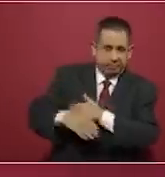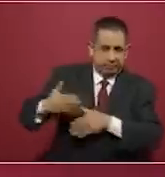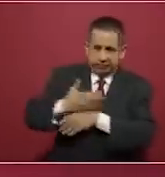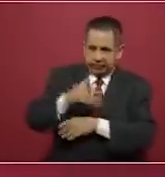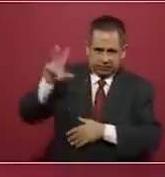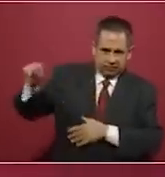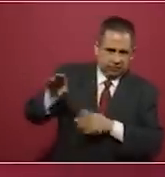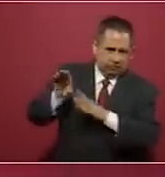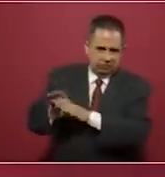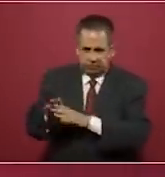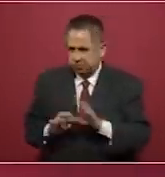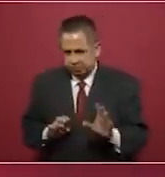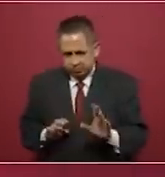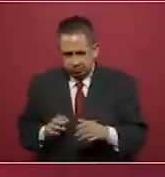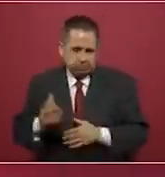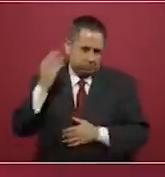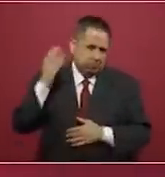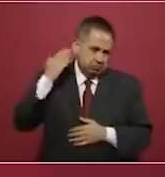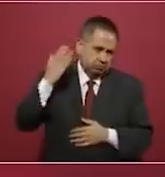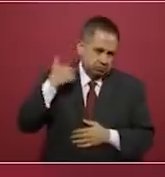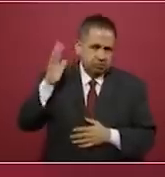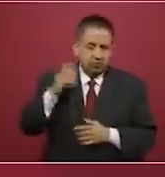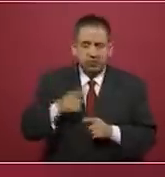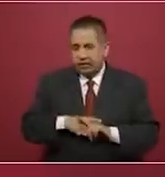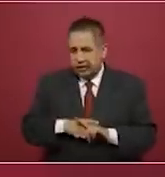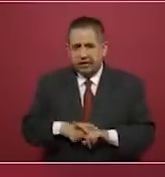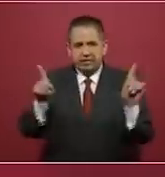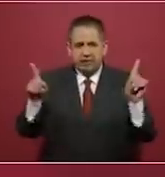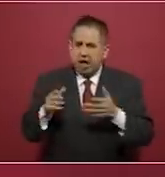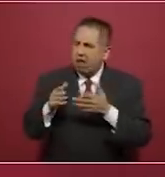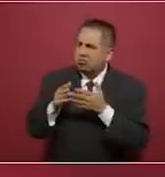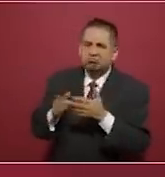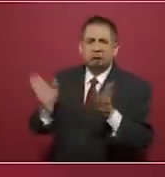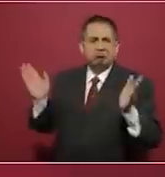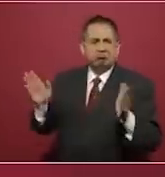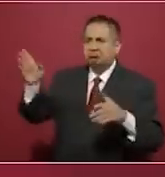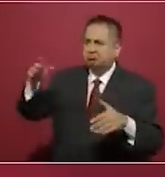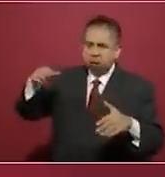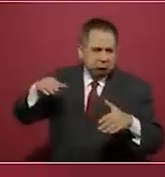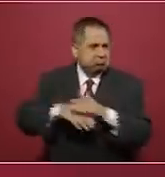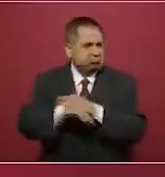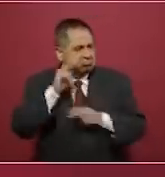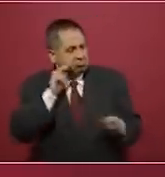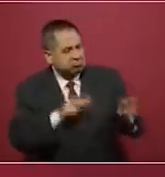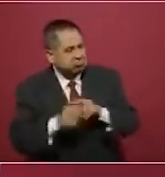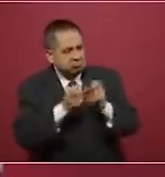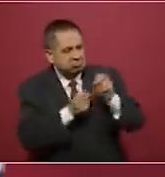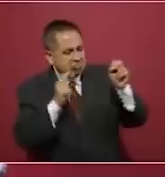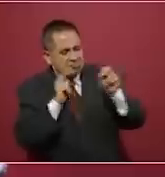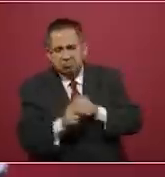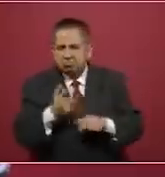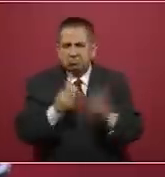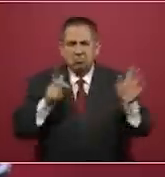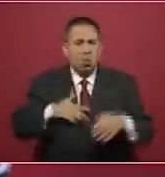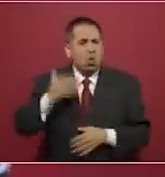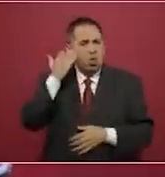sobre estos temas nosotros tenemos las puertas abiertas entonces el tiempo que